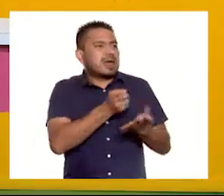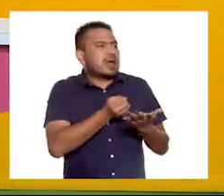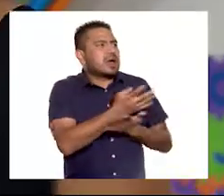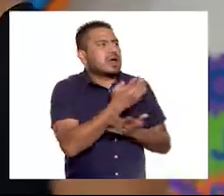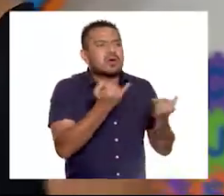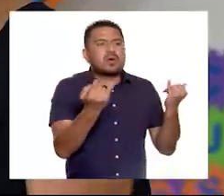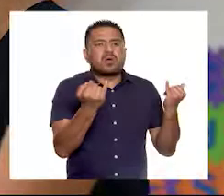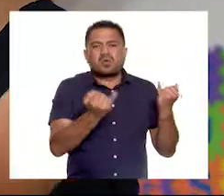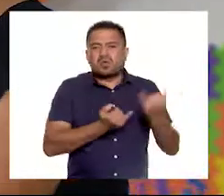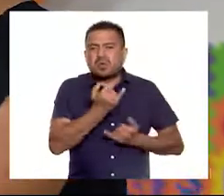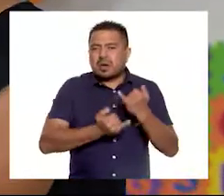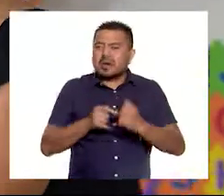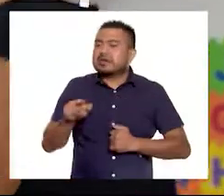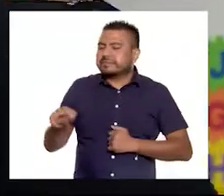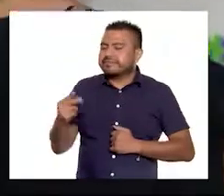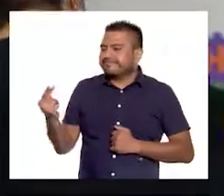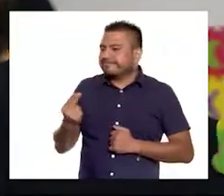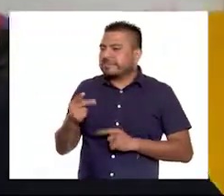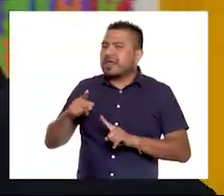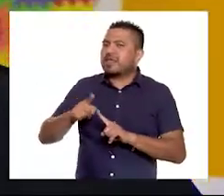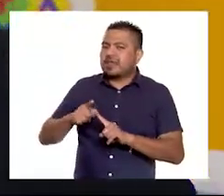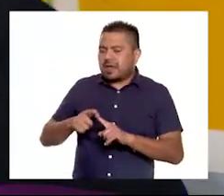ella necesitaba hacer su tarea.